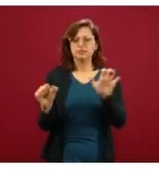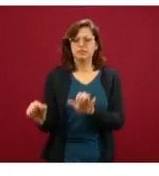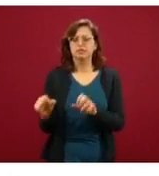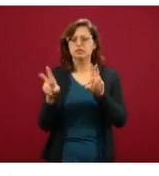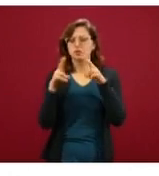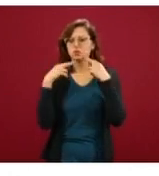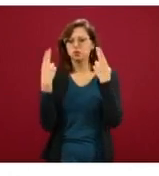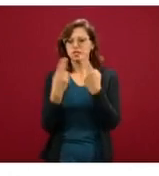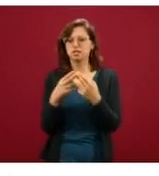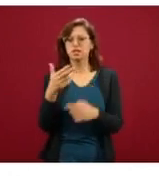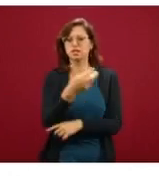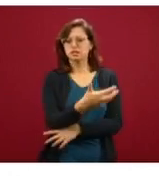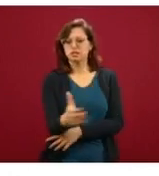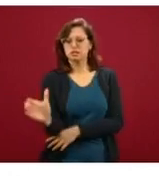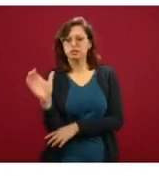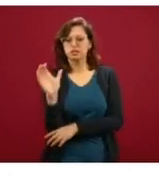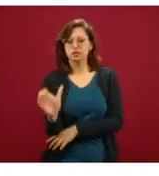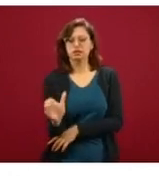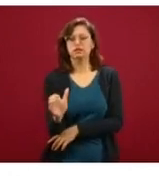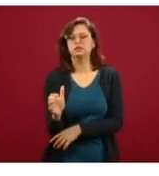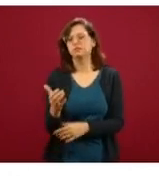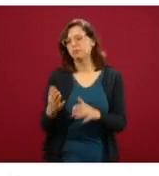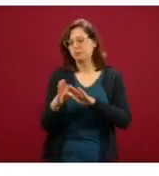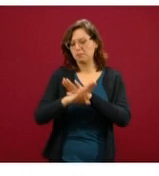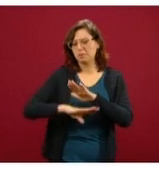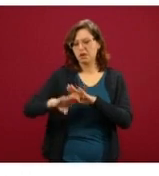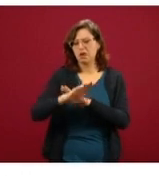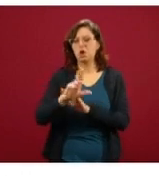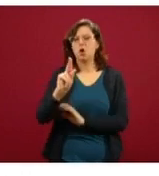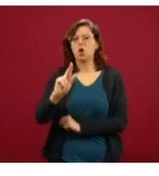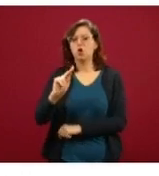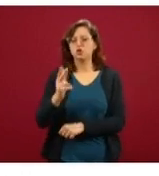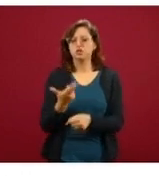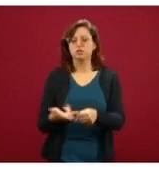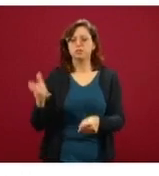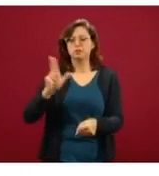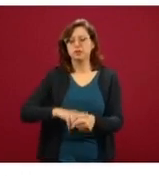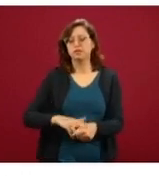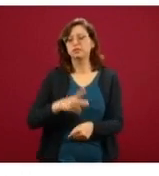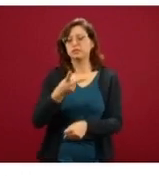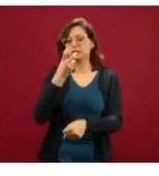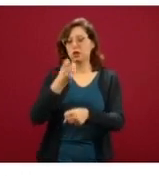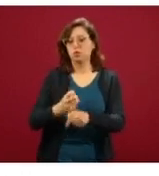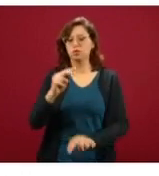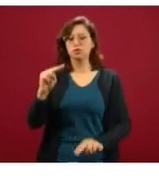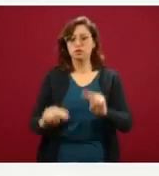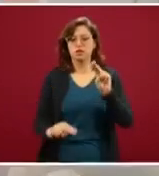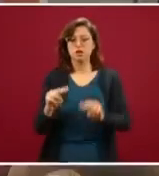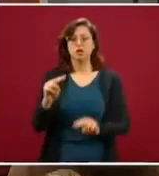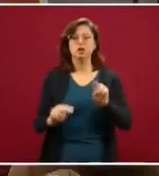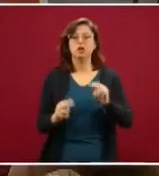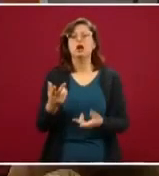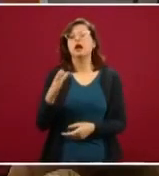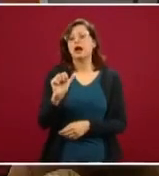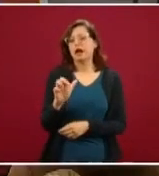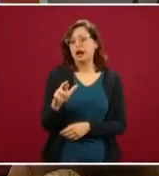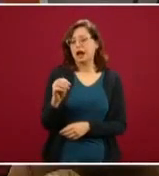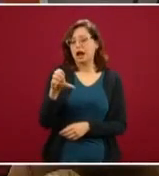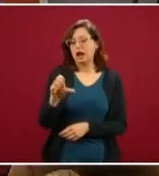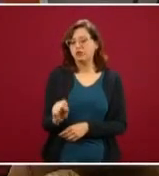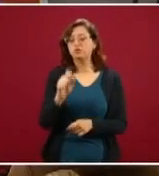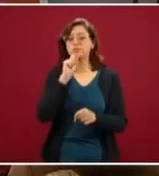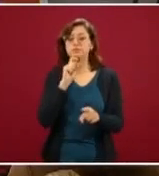rurales, de primer nivel, 80 hospitales en segundo nivel, los 45 CAROS y los